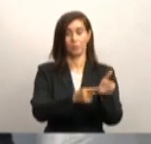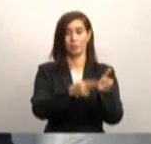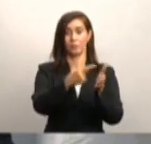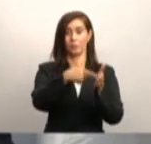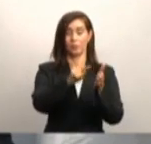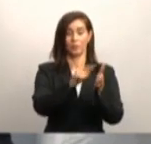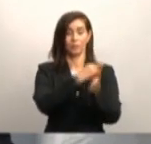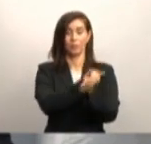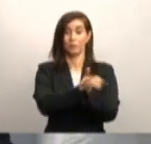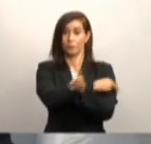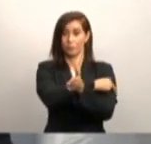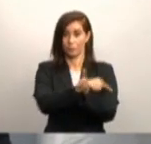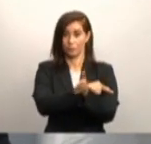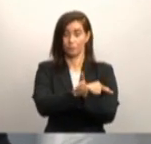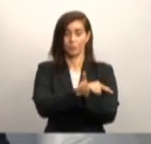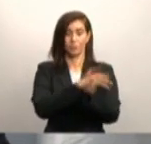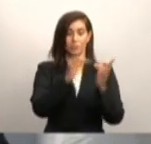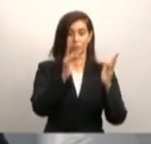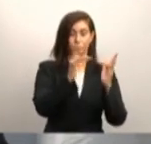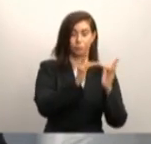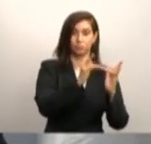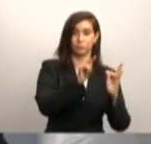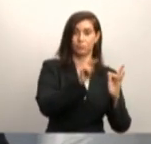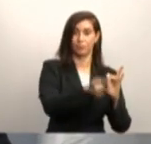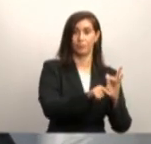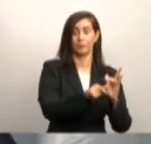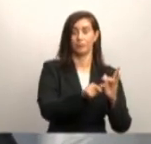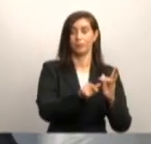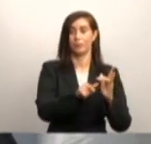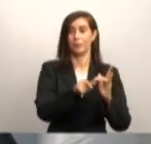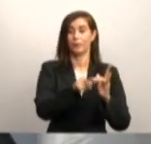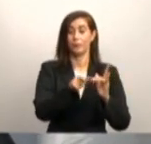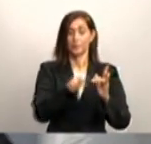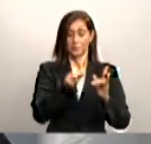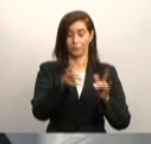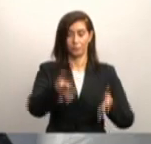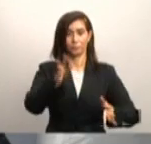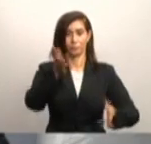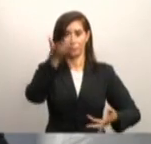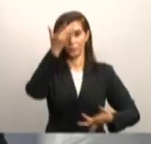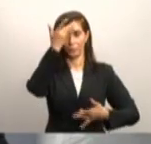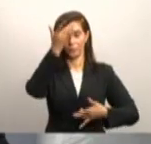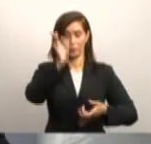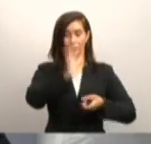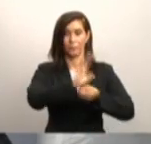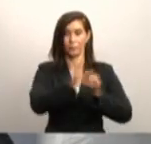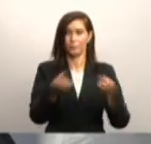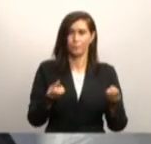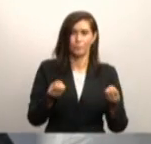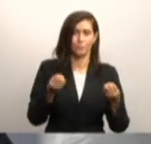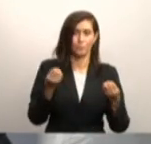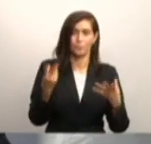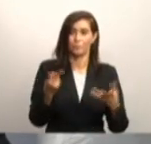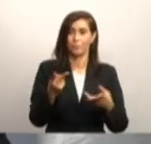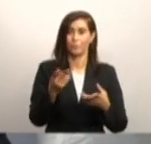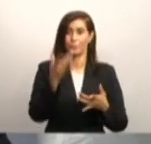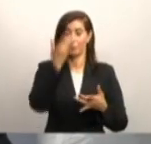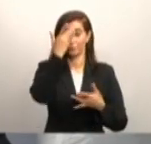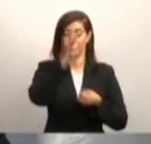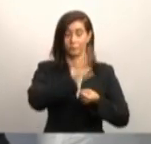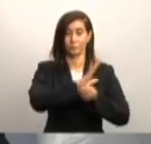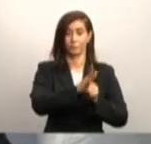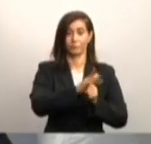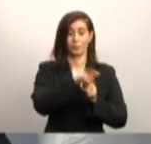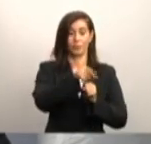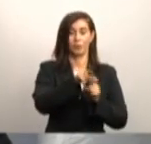las hospitalizaciones, que habitualmente están vinculadas a los casos de los crónicos, y también en estos